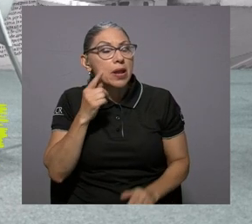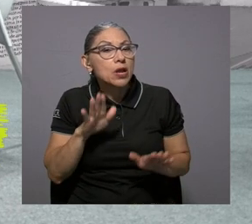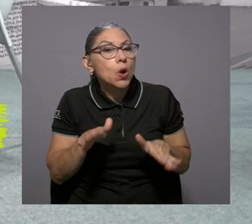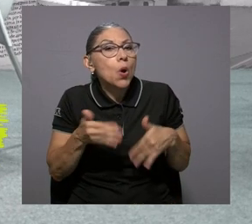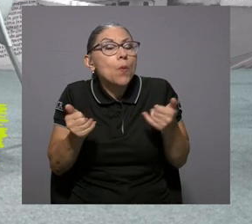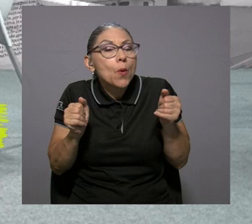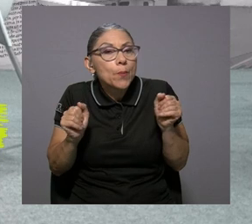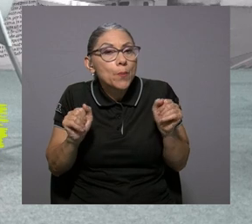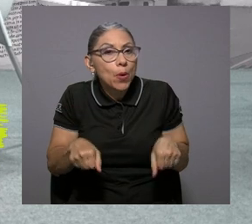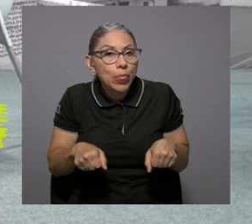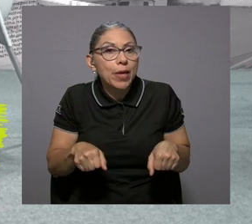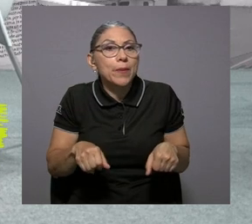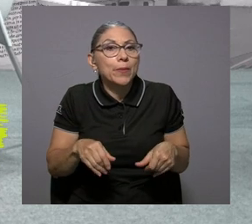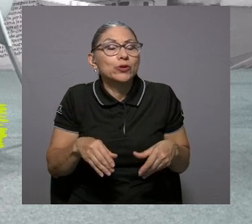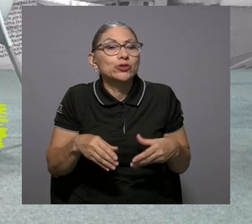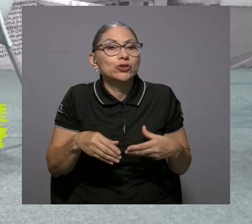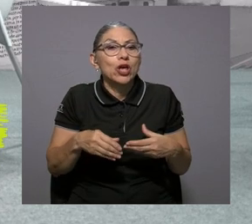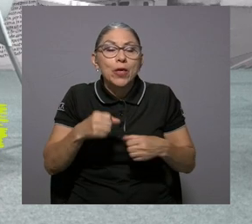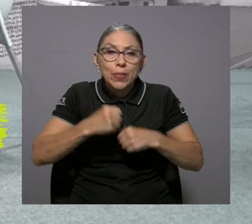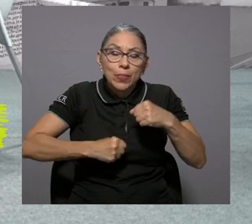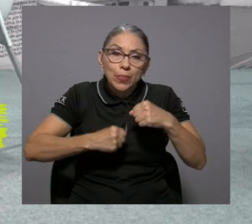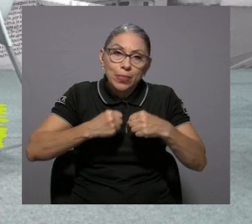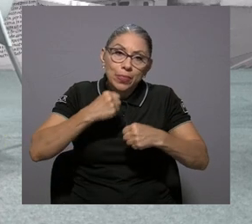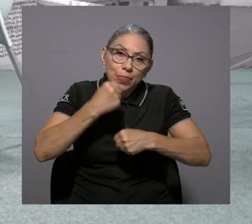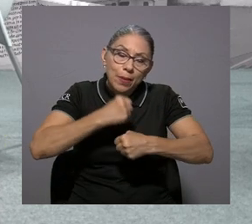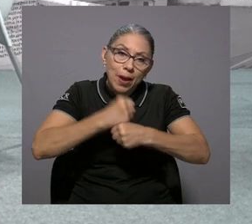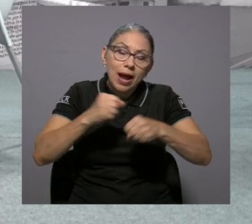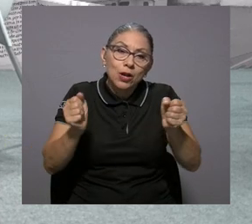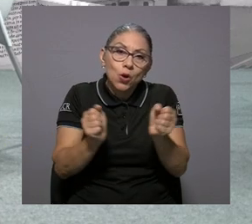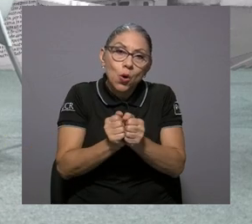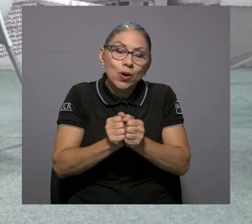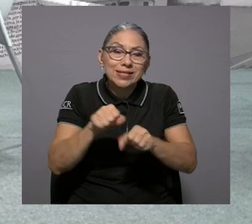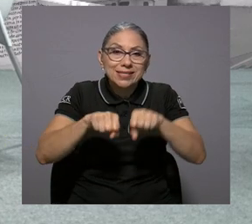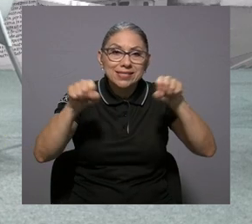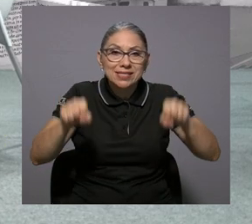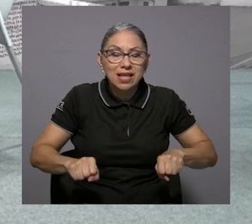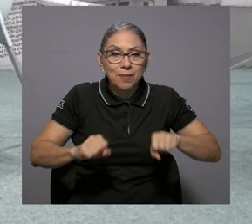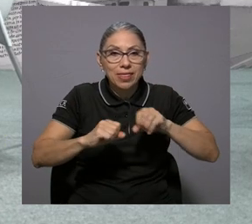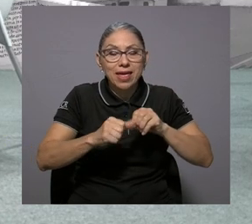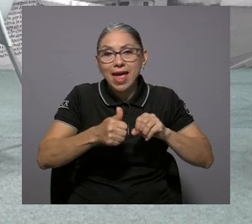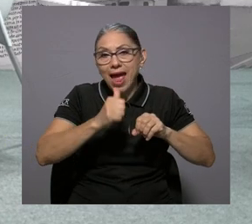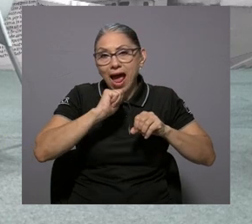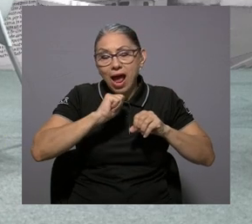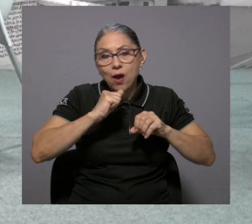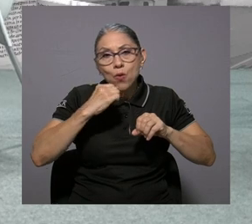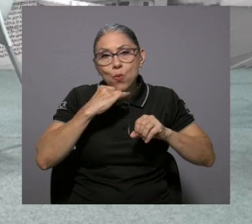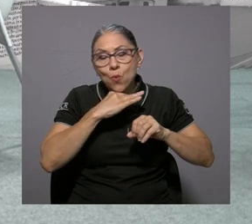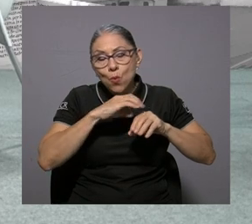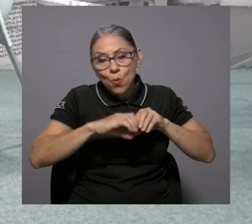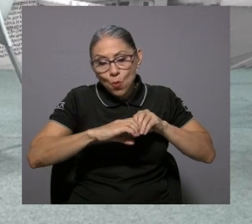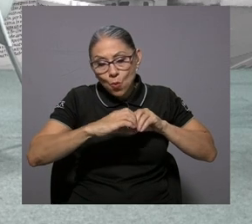detonar el alcantarillado en este país. Me parece que es una prioridad